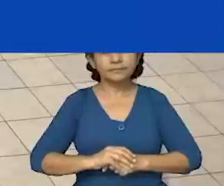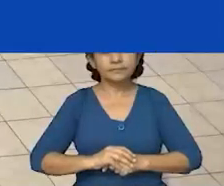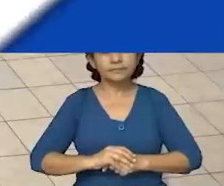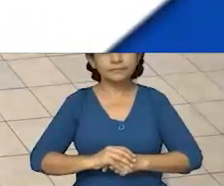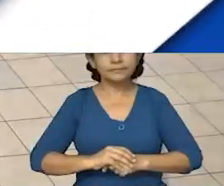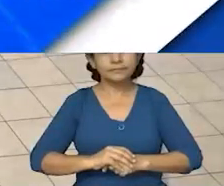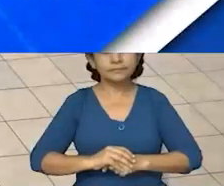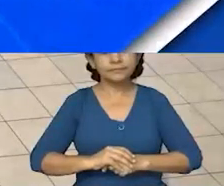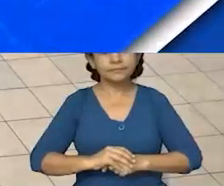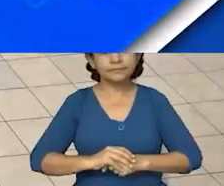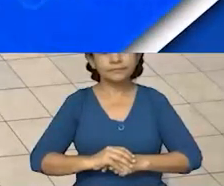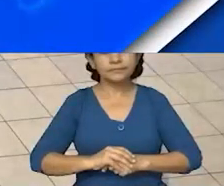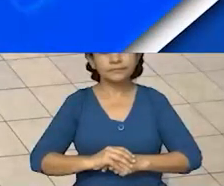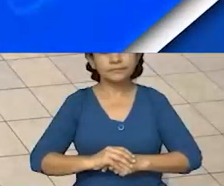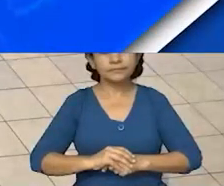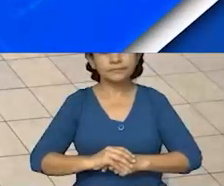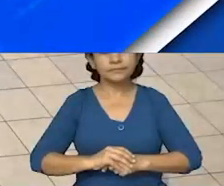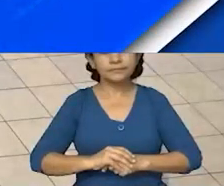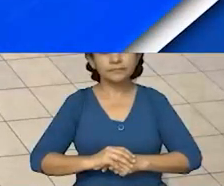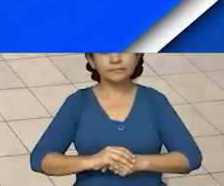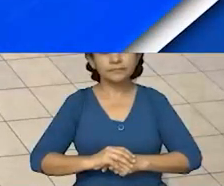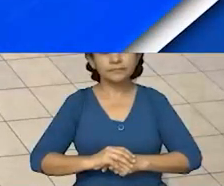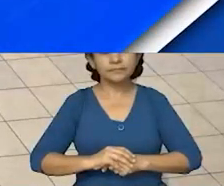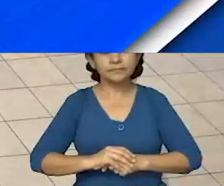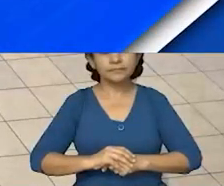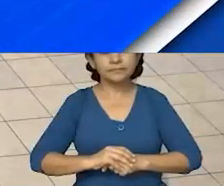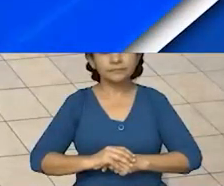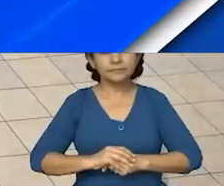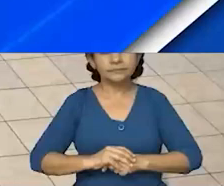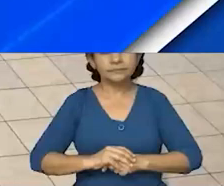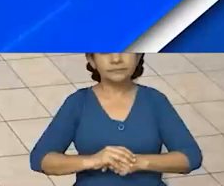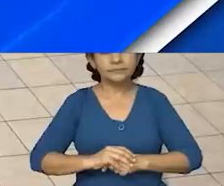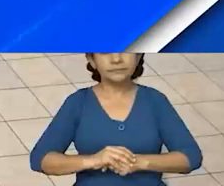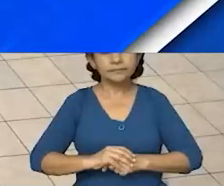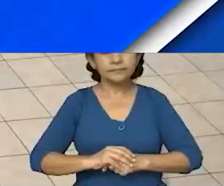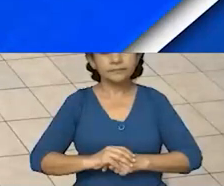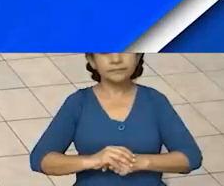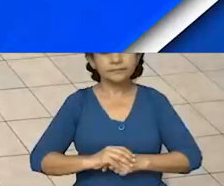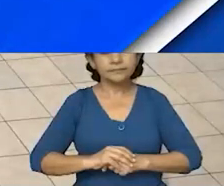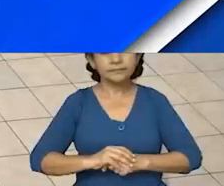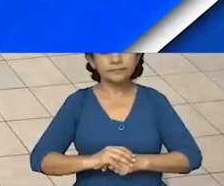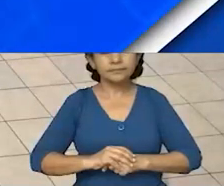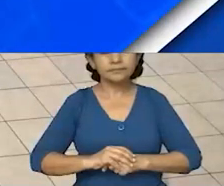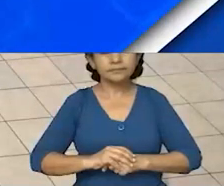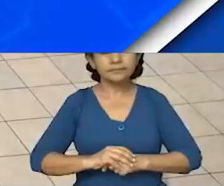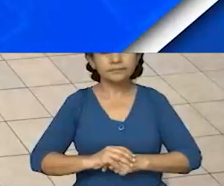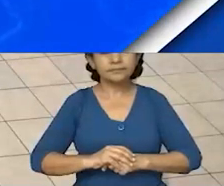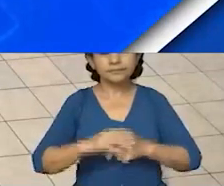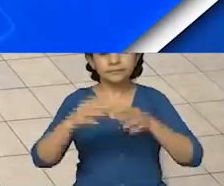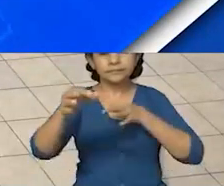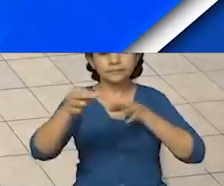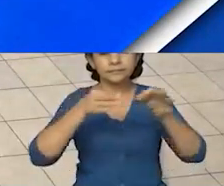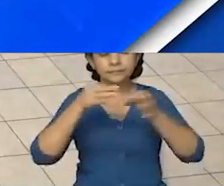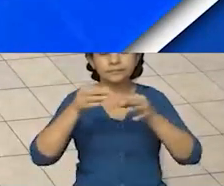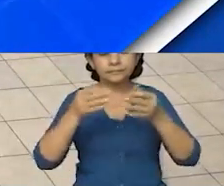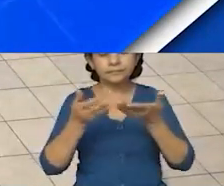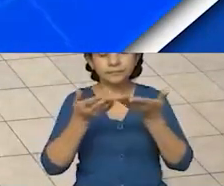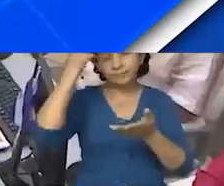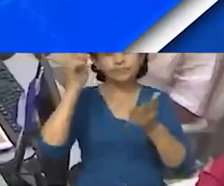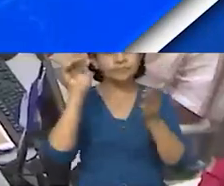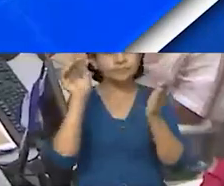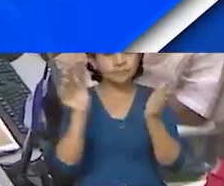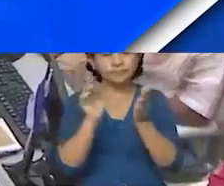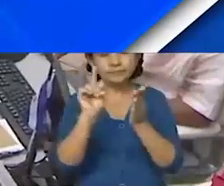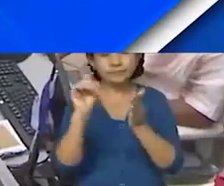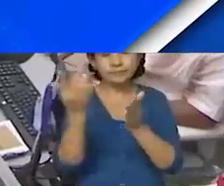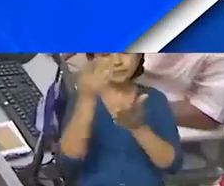De manera unánime, diputados de la Asamblea Nacional aprobaron con trámite de urgencia la iniciativa de reforma a la Ley Anual